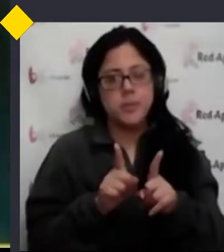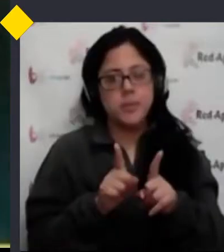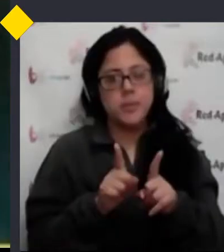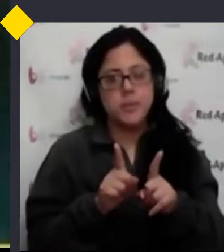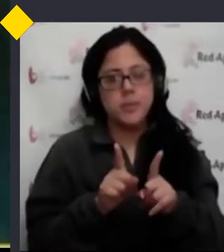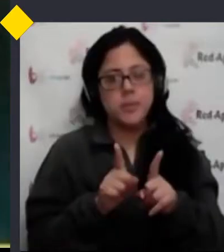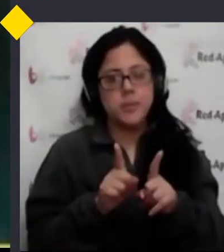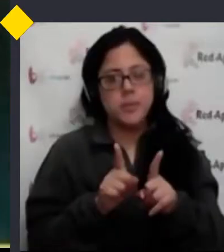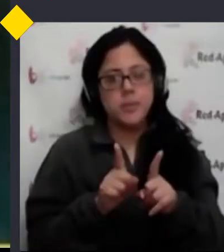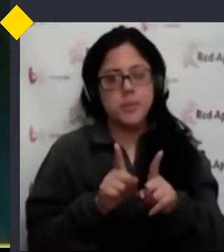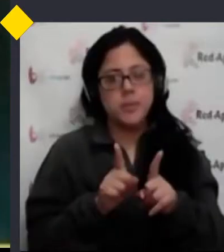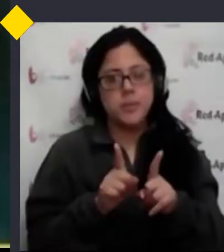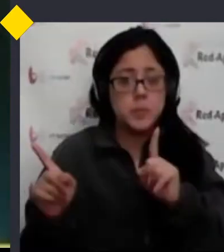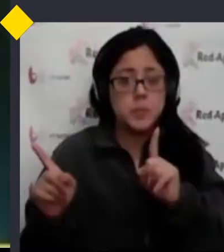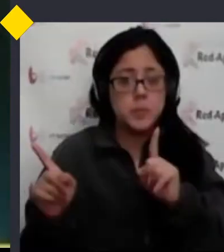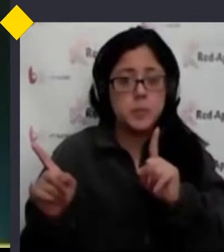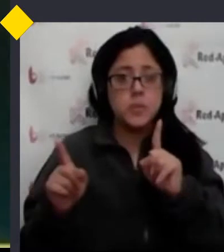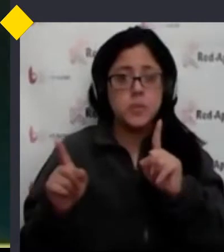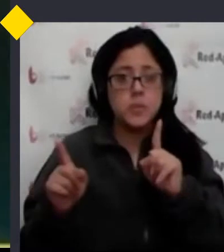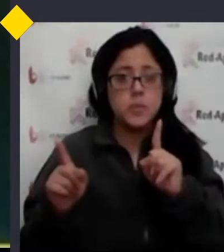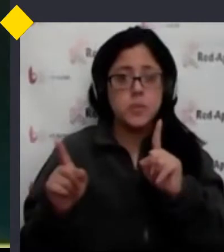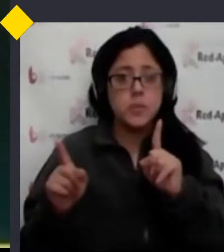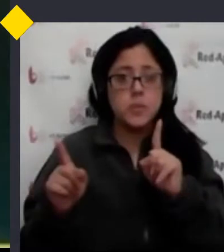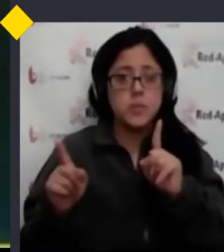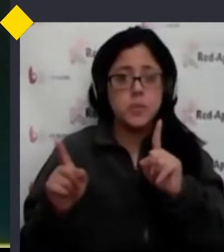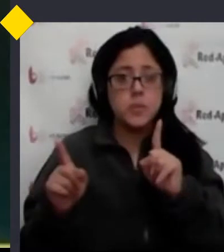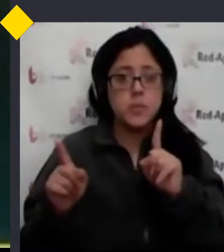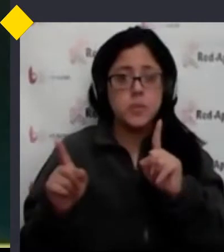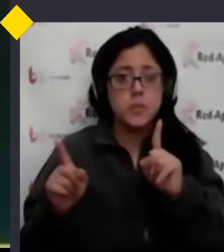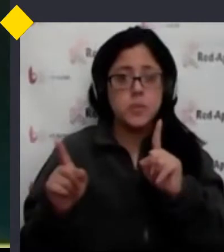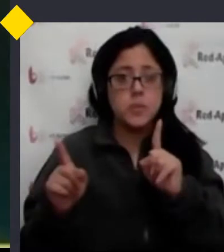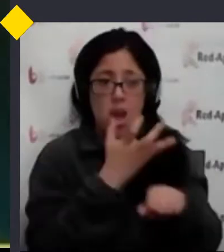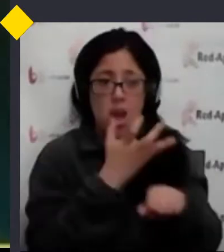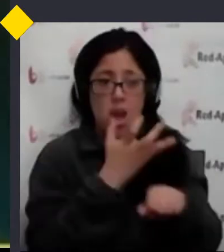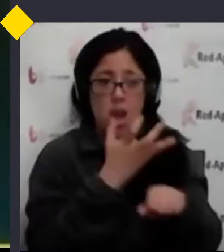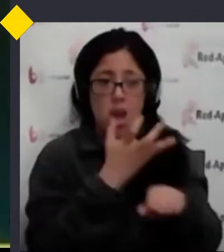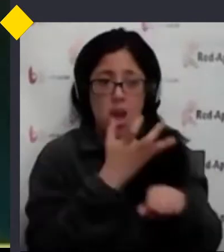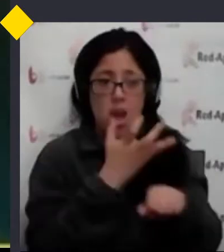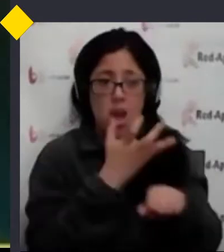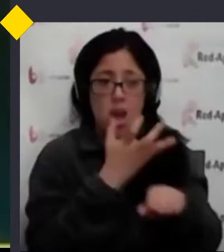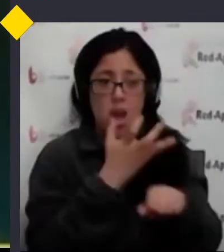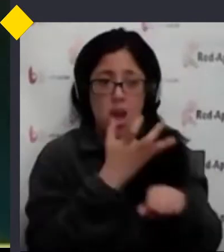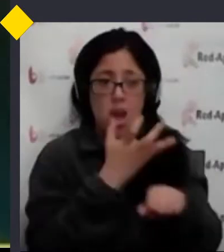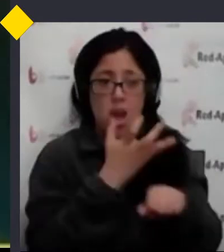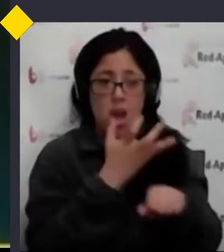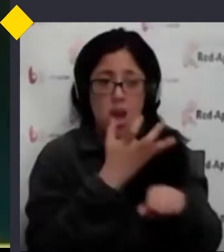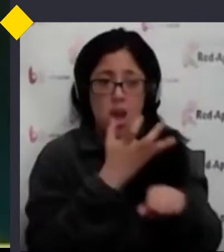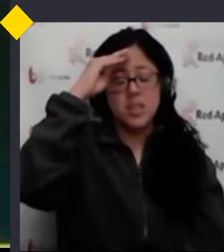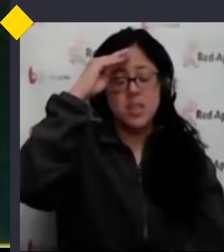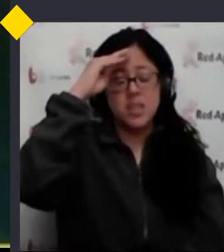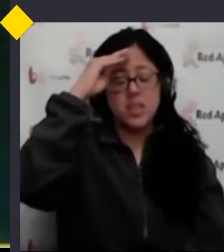más categorías de discriminación acumule una misma persona, la verdad es que esa experiencia de discriminación es más fuerte y más